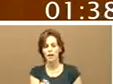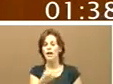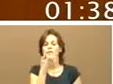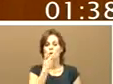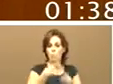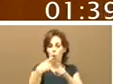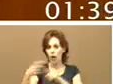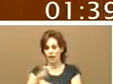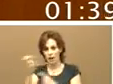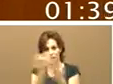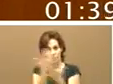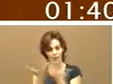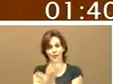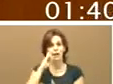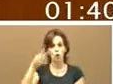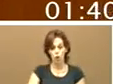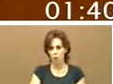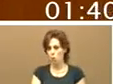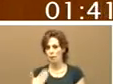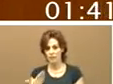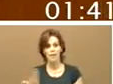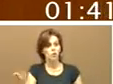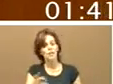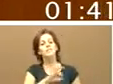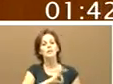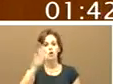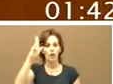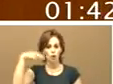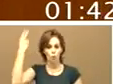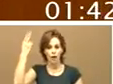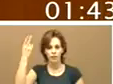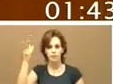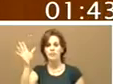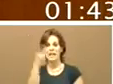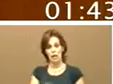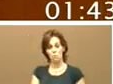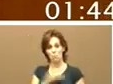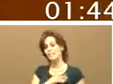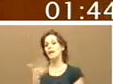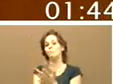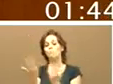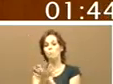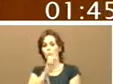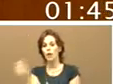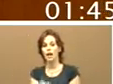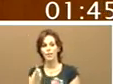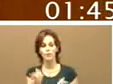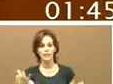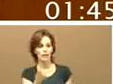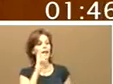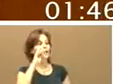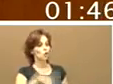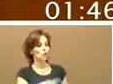pluralidad. Por tanto, nosotros, señor Escobar, en la esplaña plural no solo es que nos reconozcamos, sino que además la